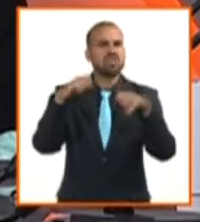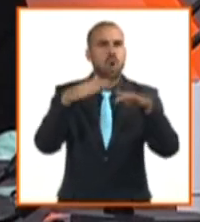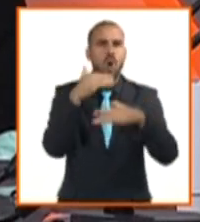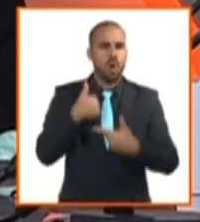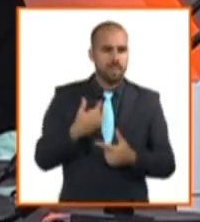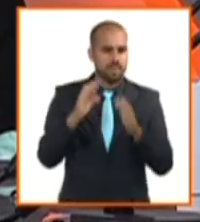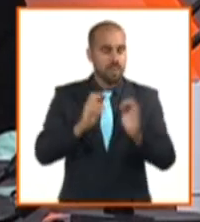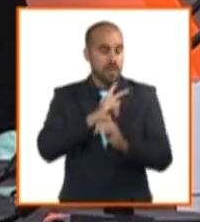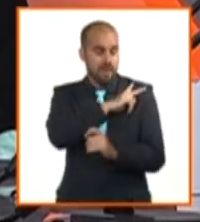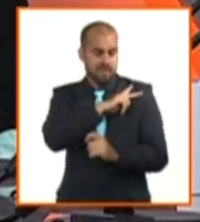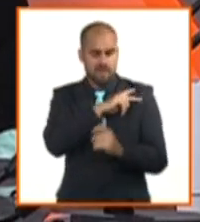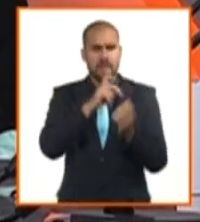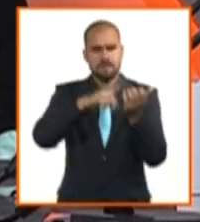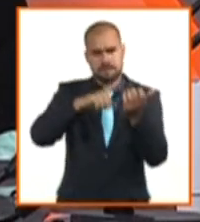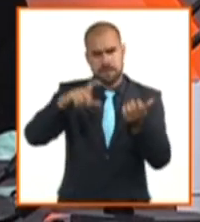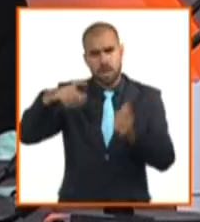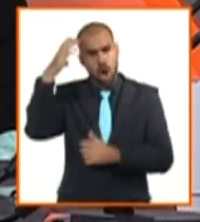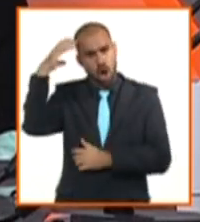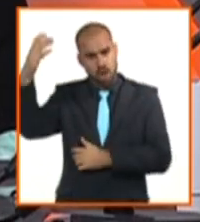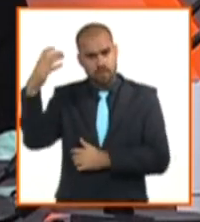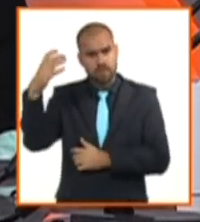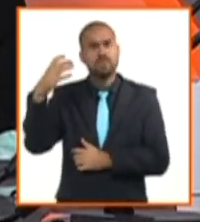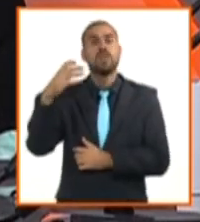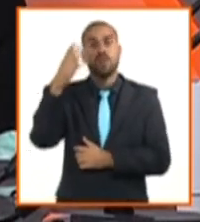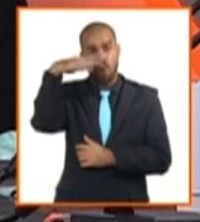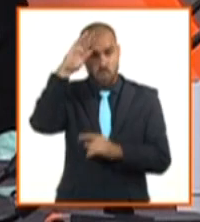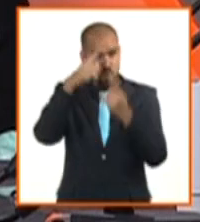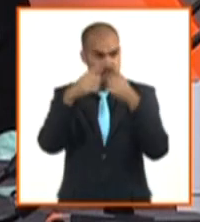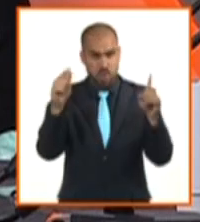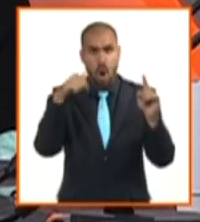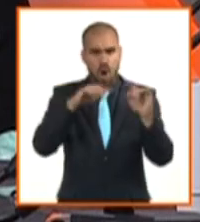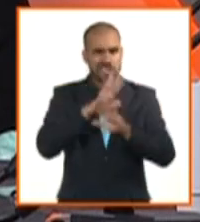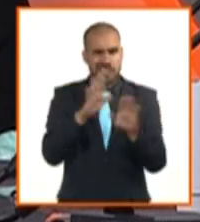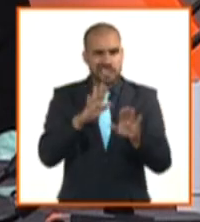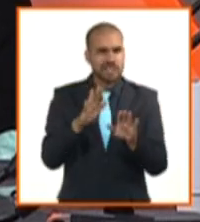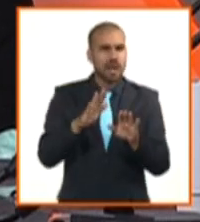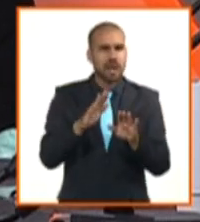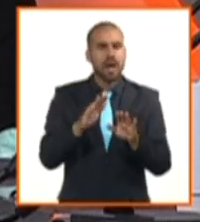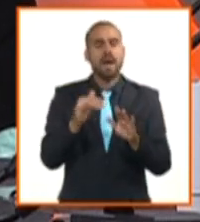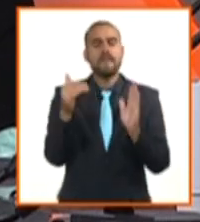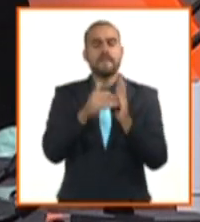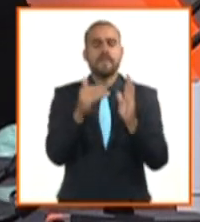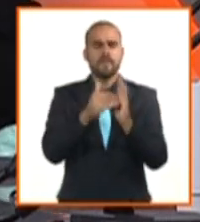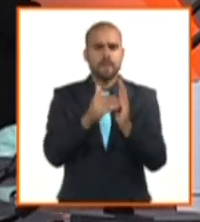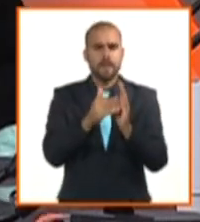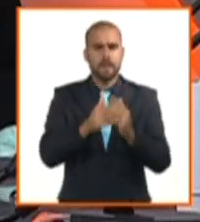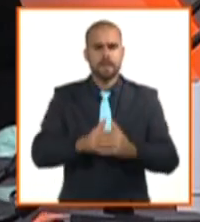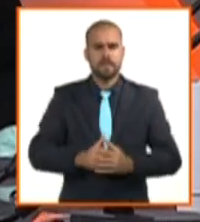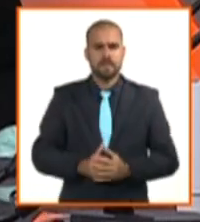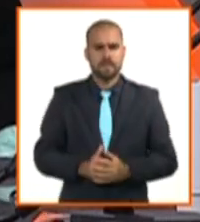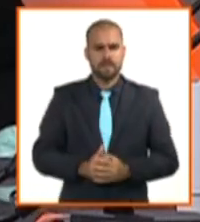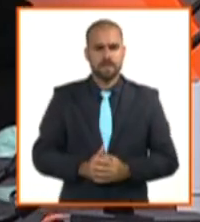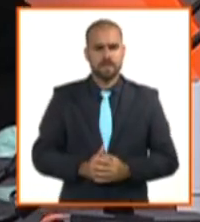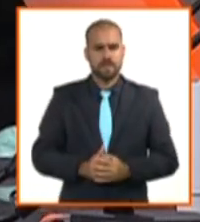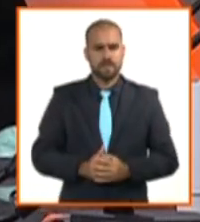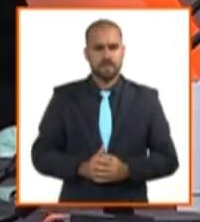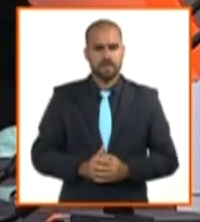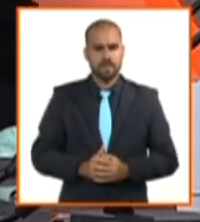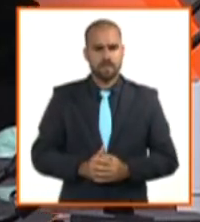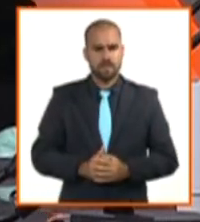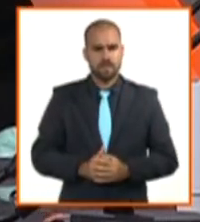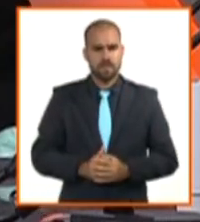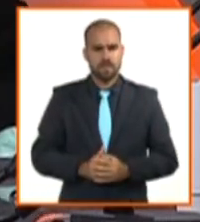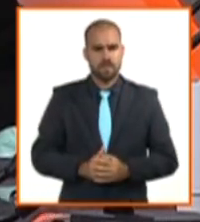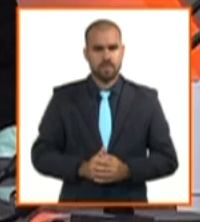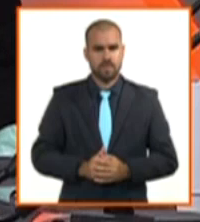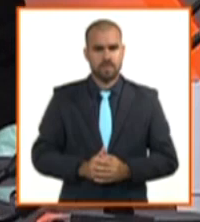partido y el gobierno en nuestro país hoy precisamente en la tarde pues las principales autoridades de la